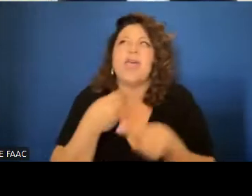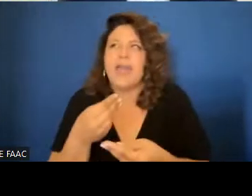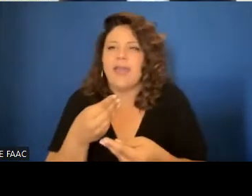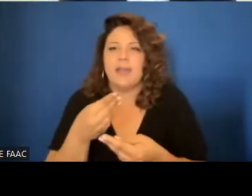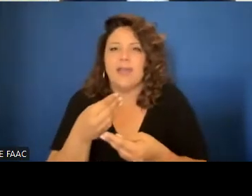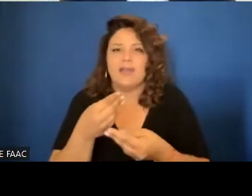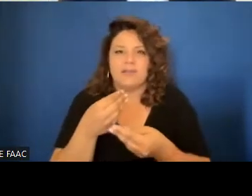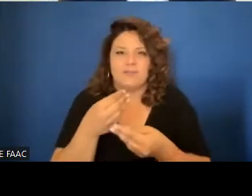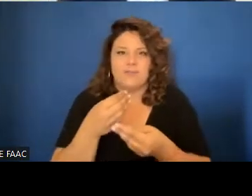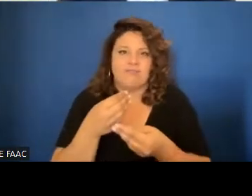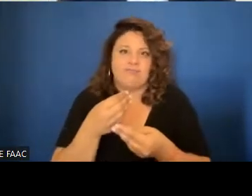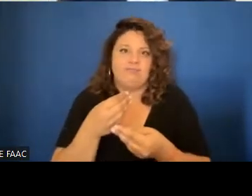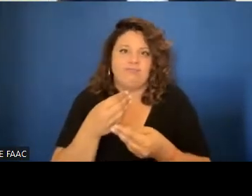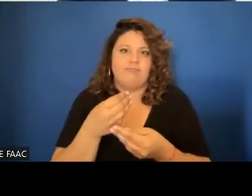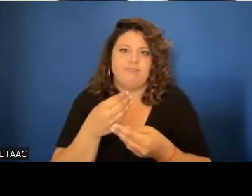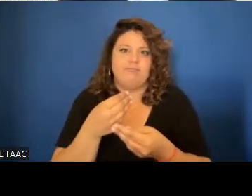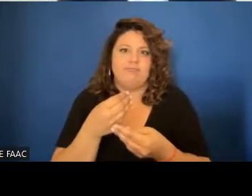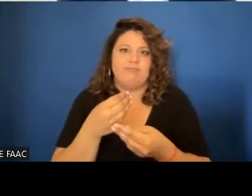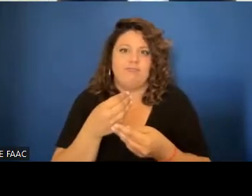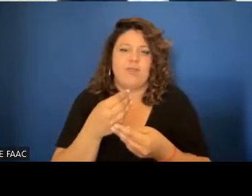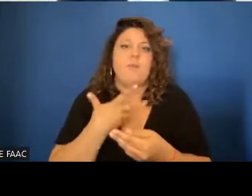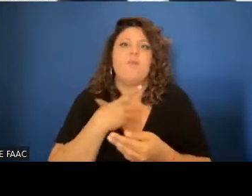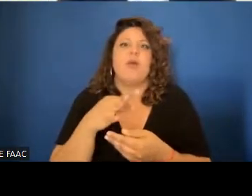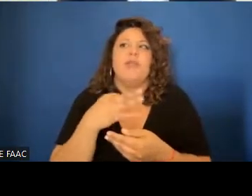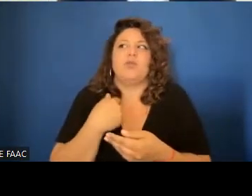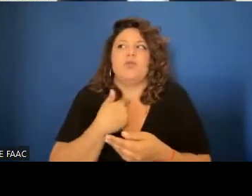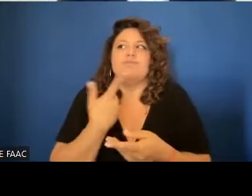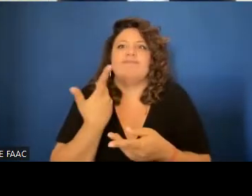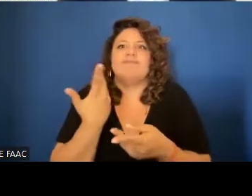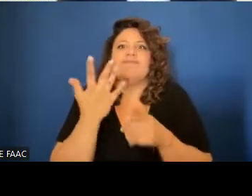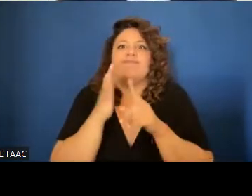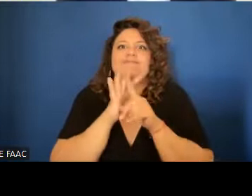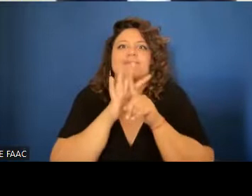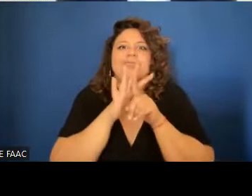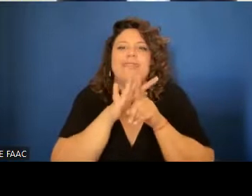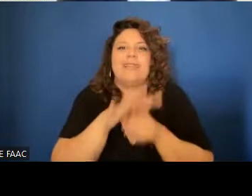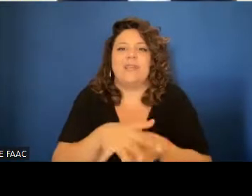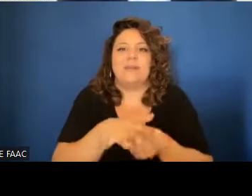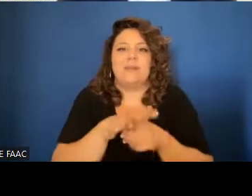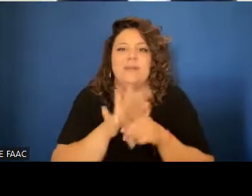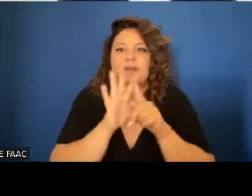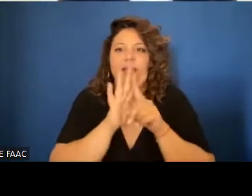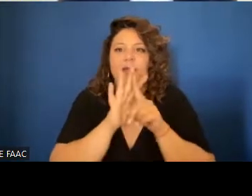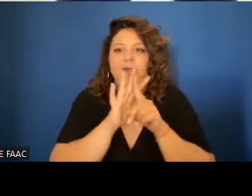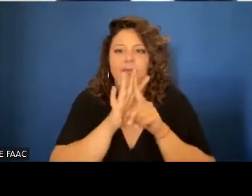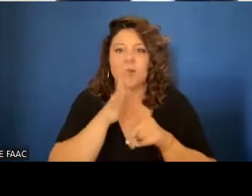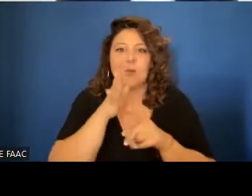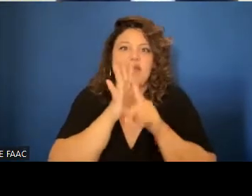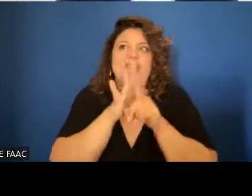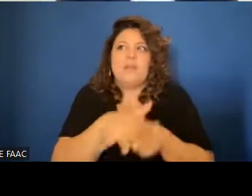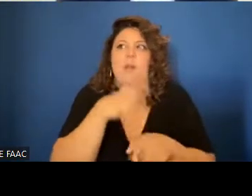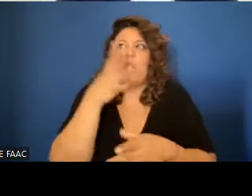sea directa o indirecta, por asociación, por error, múltiple,